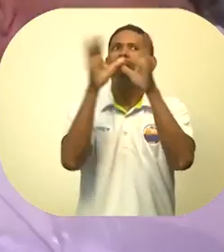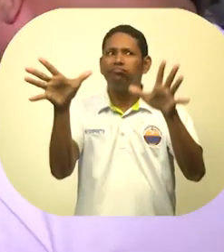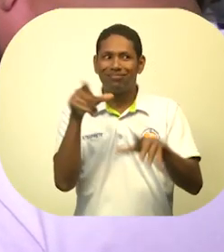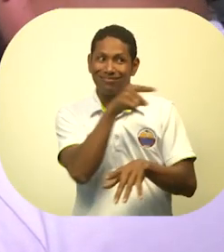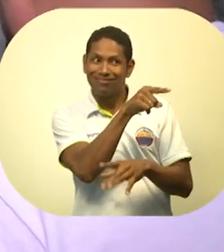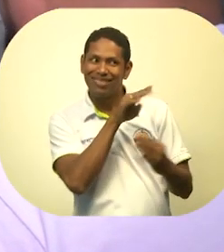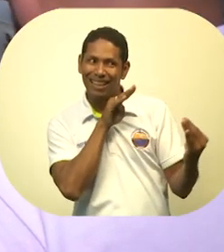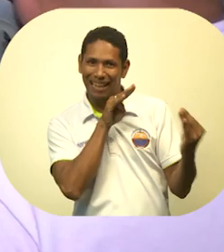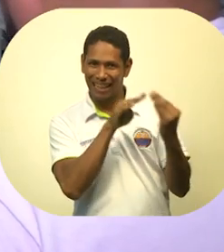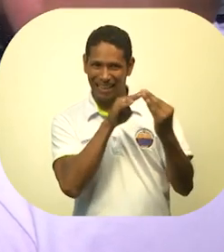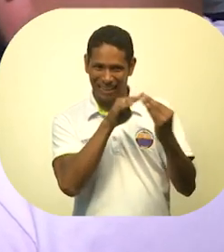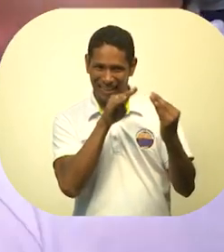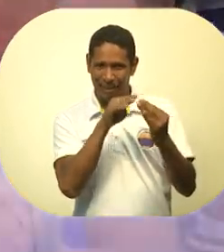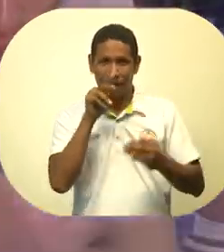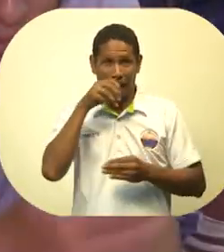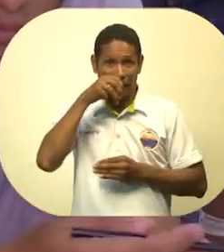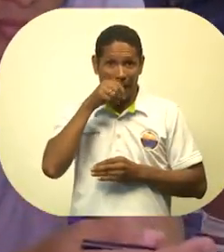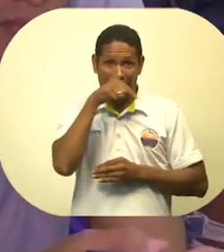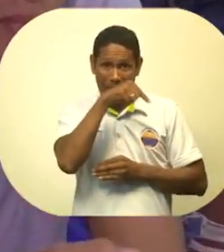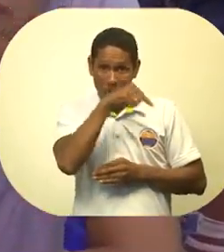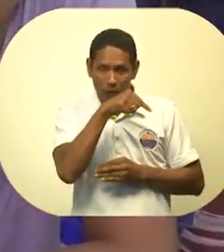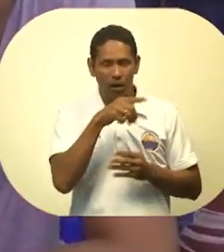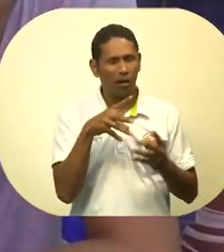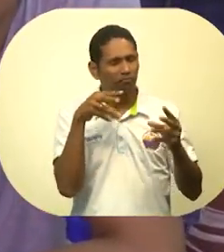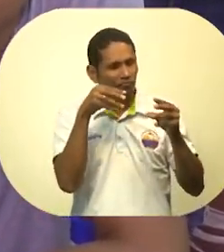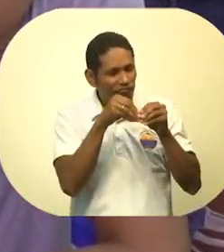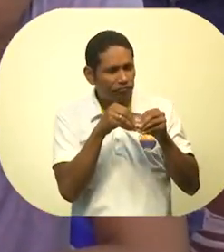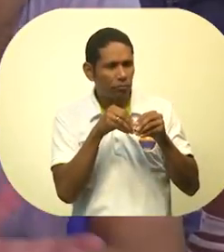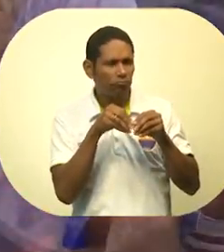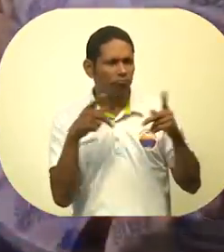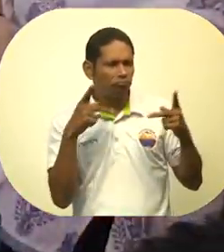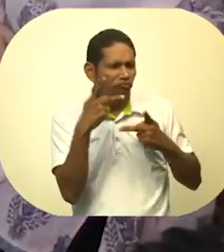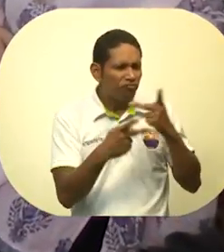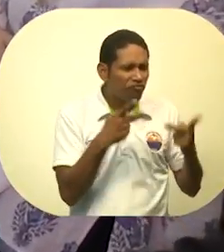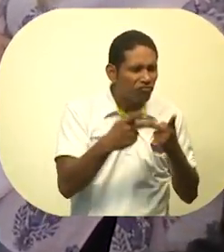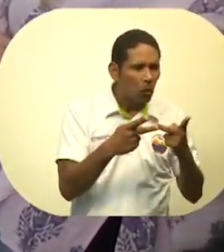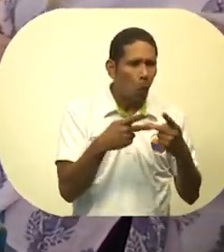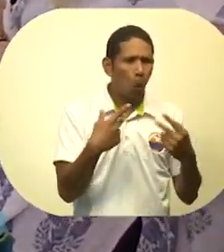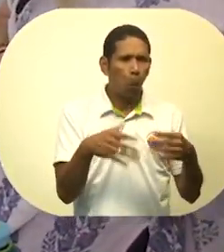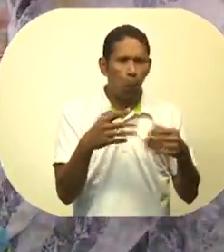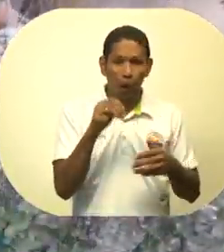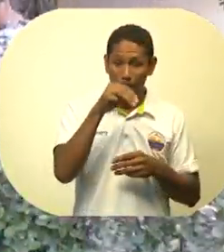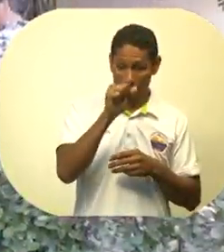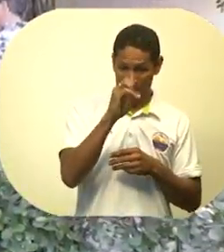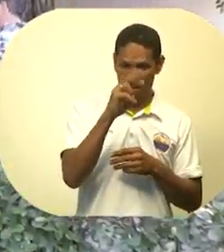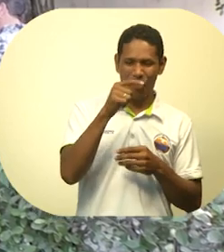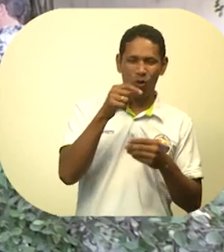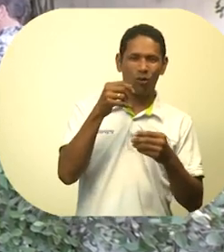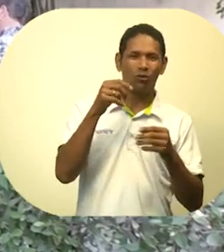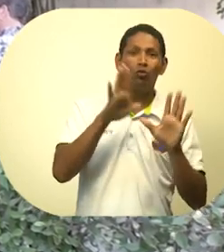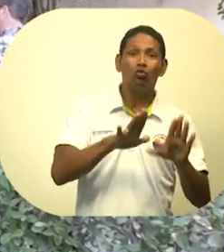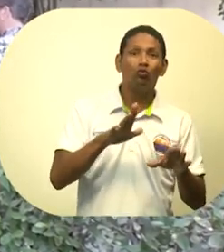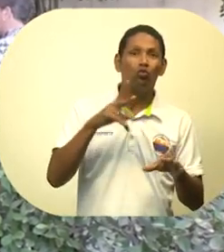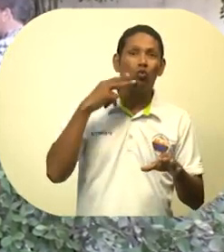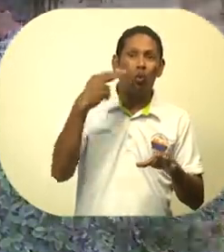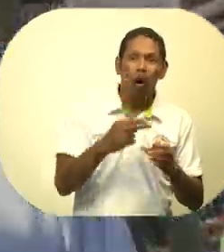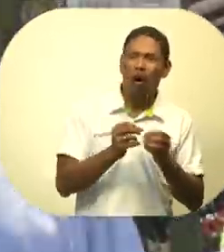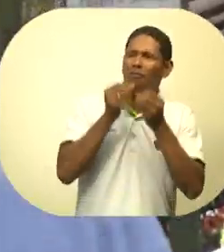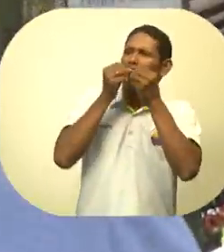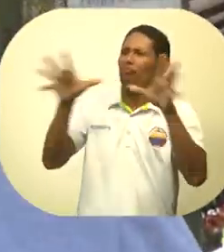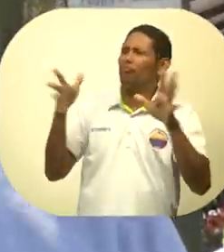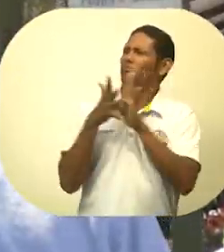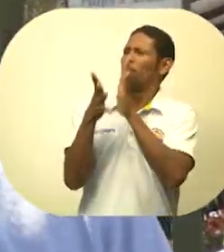la Casa Museo Gabriel García Márquez para alimentar la experiencia Macondo hacia Iberoamérica y el mundo.